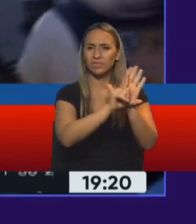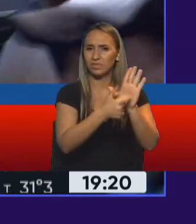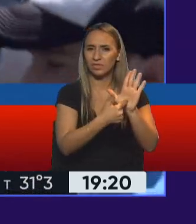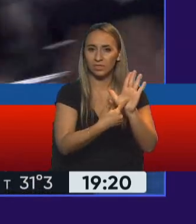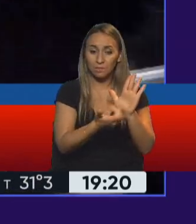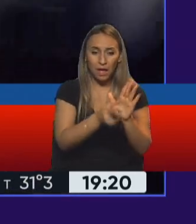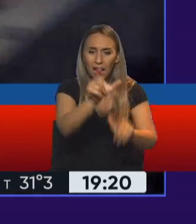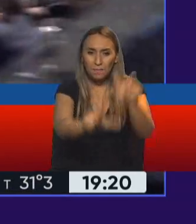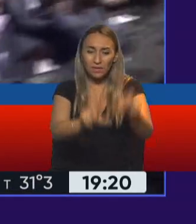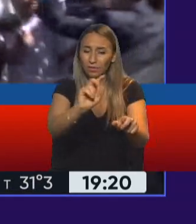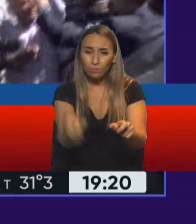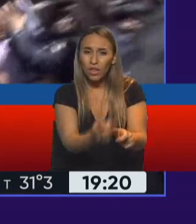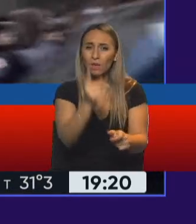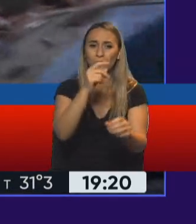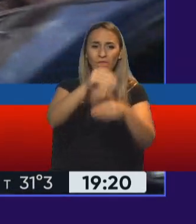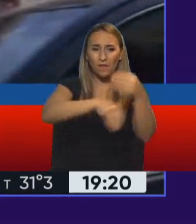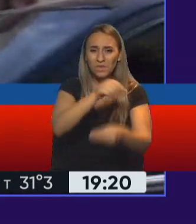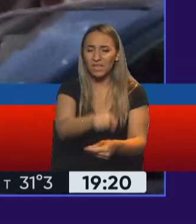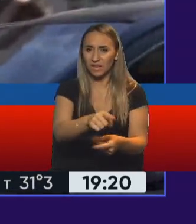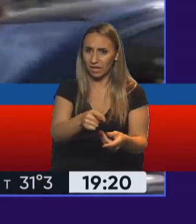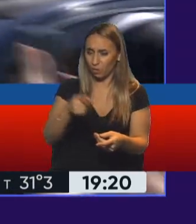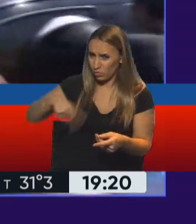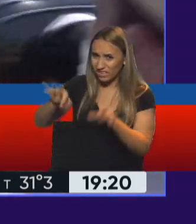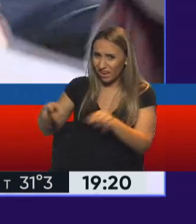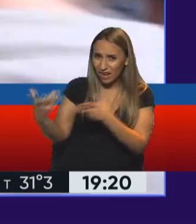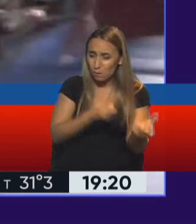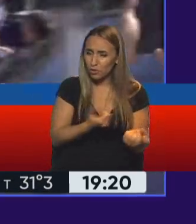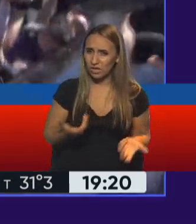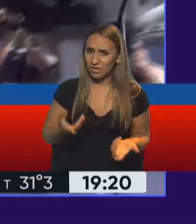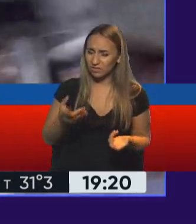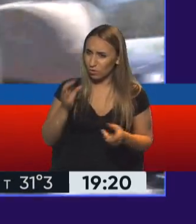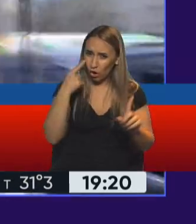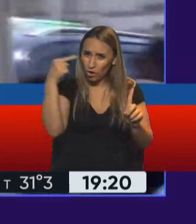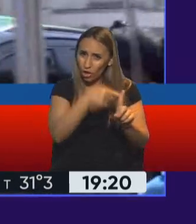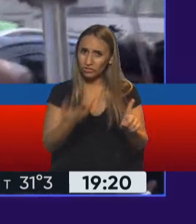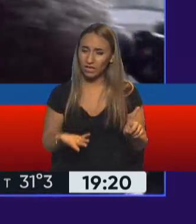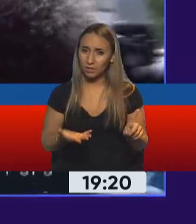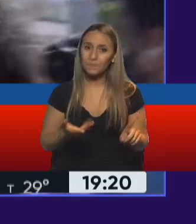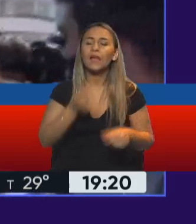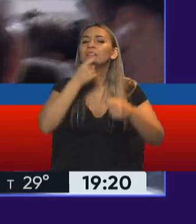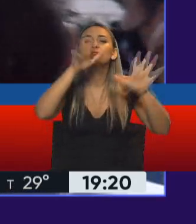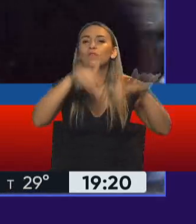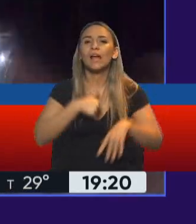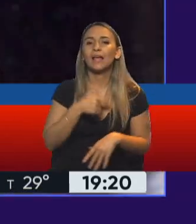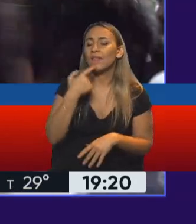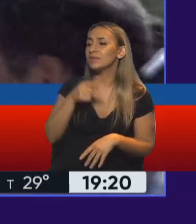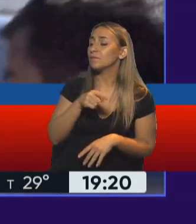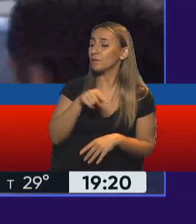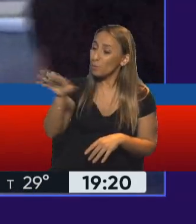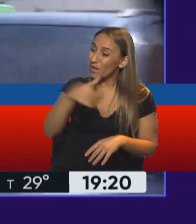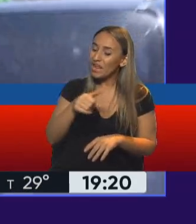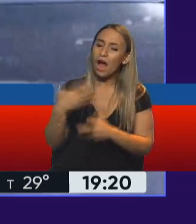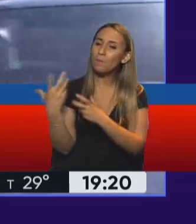víctimas? ¿Sabrán que están apoyando eso? ¿Qué hubieran dicho si le decían, vení, que está acusado de violación? ¿Hubieran